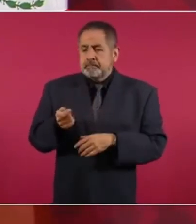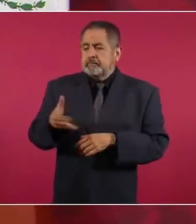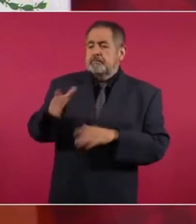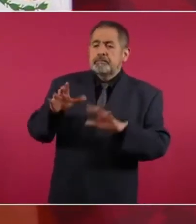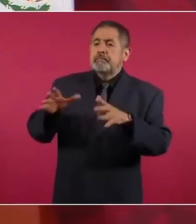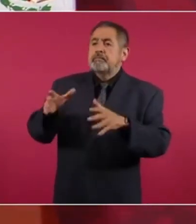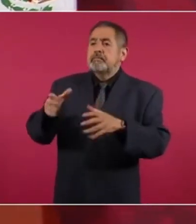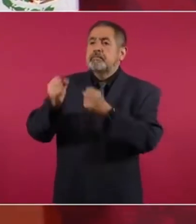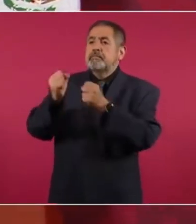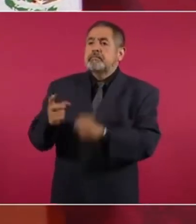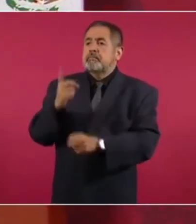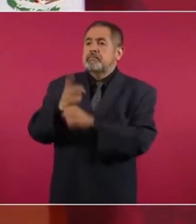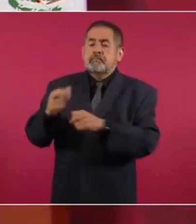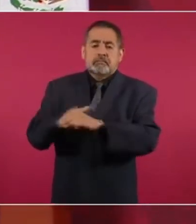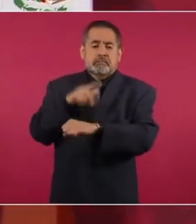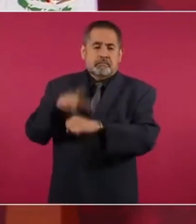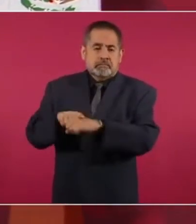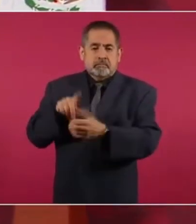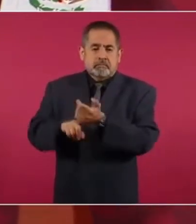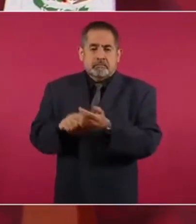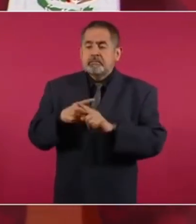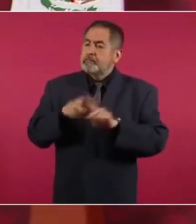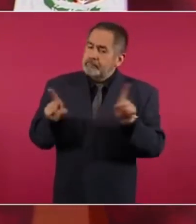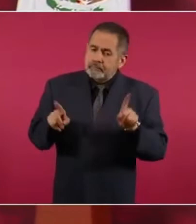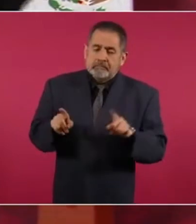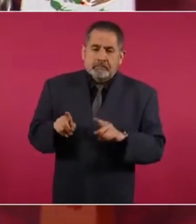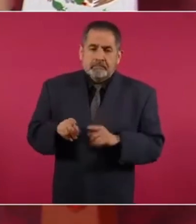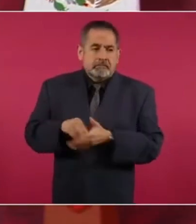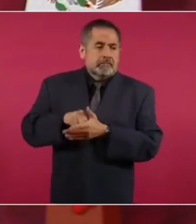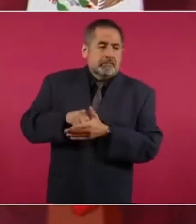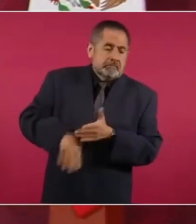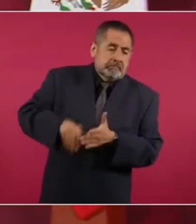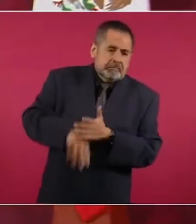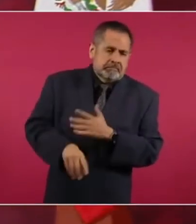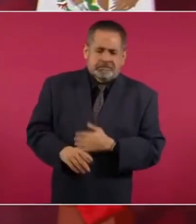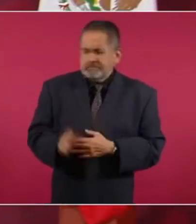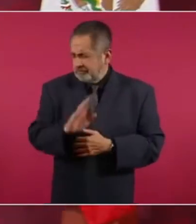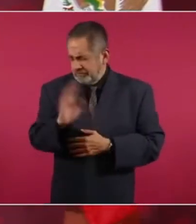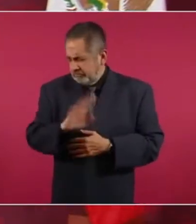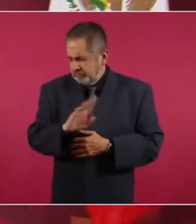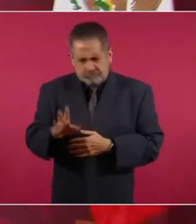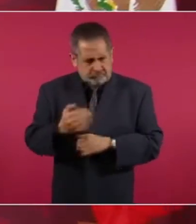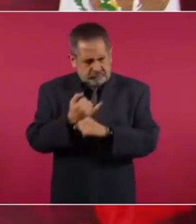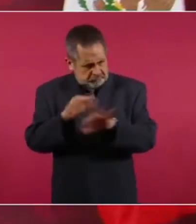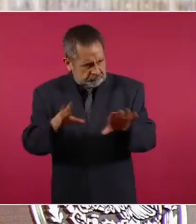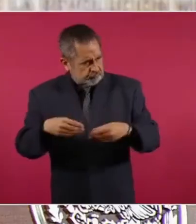nacional y otra cosa es que no se informe.